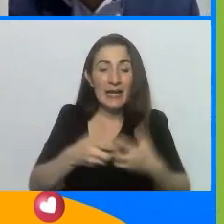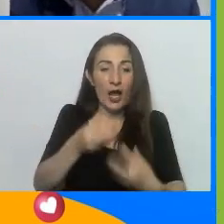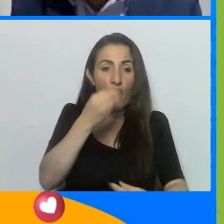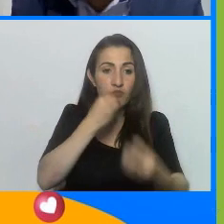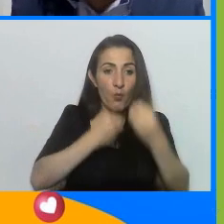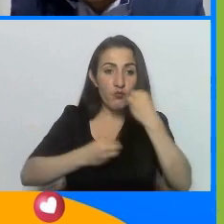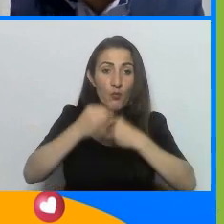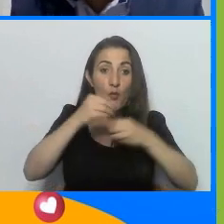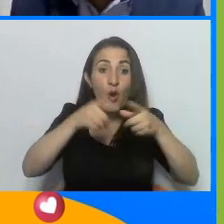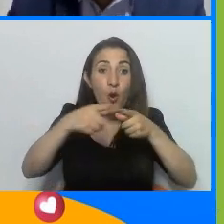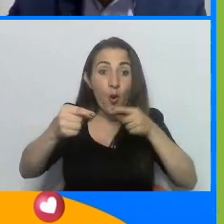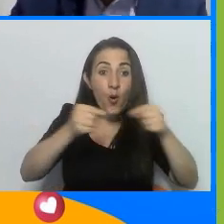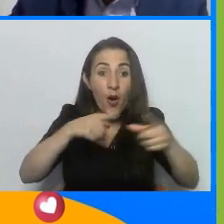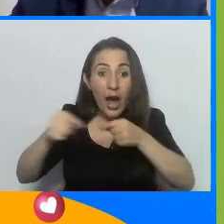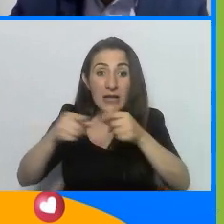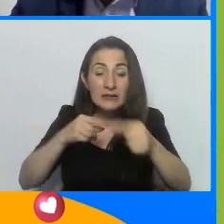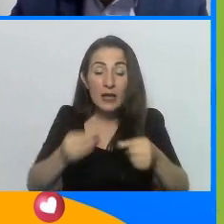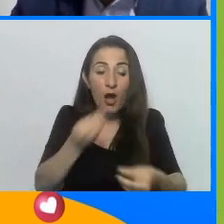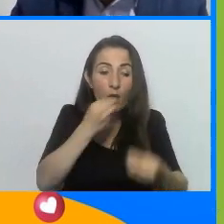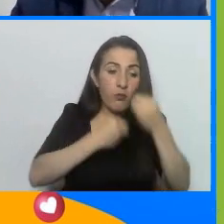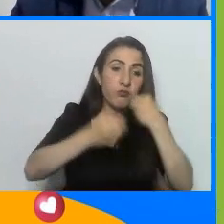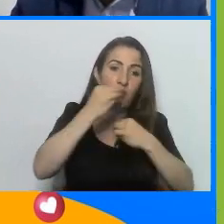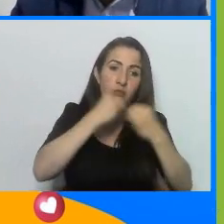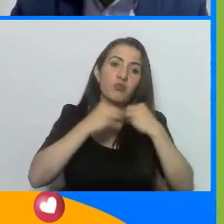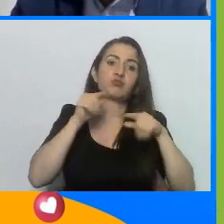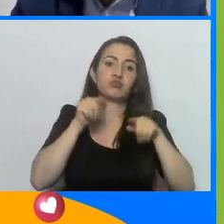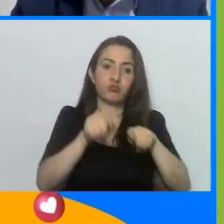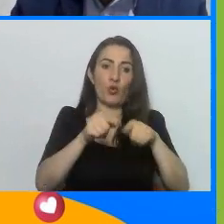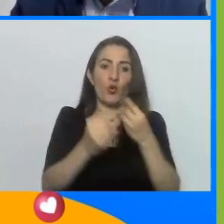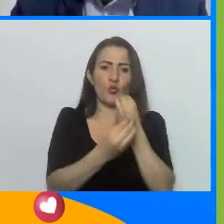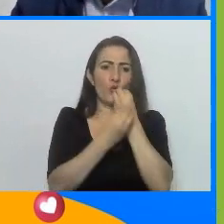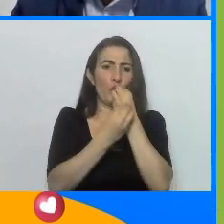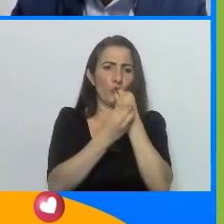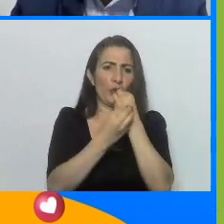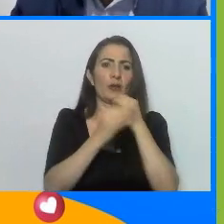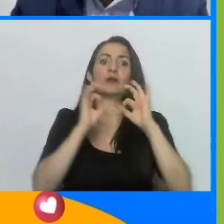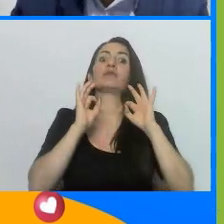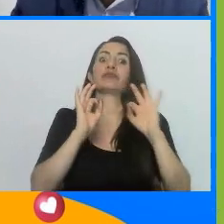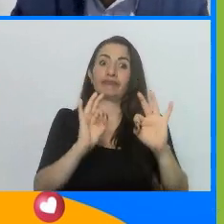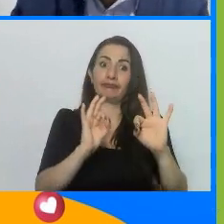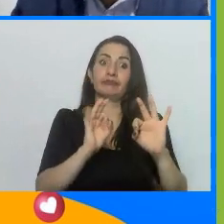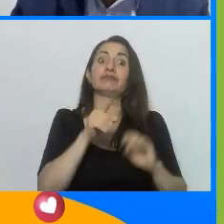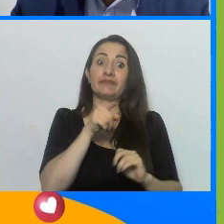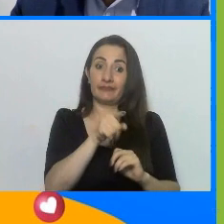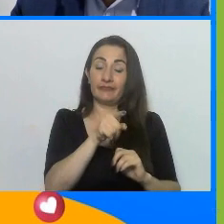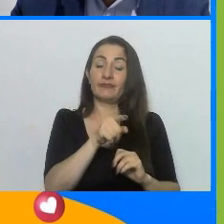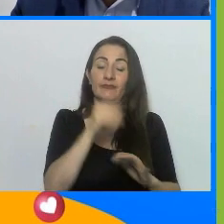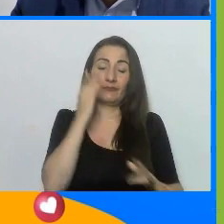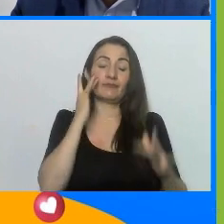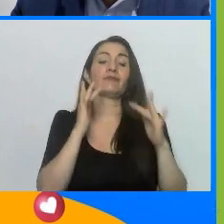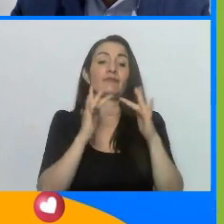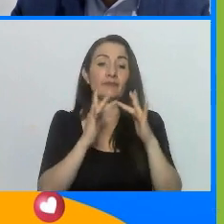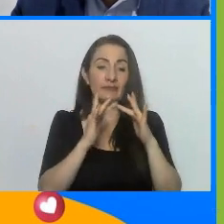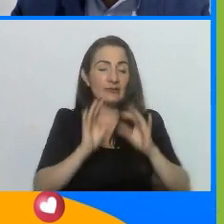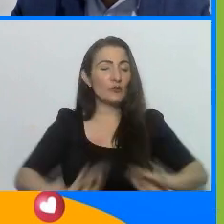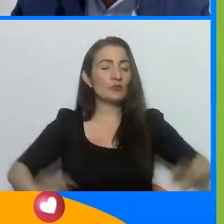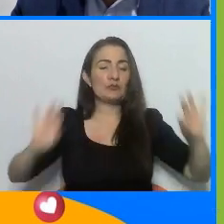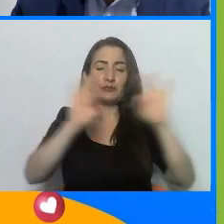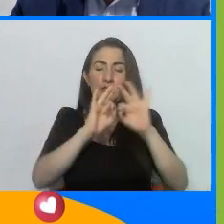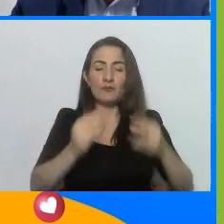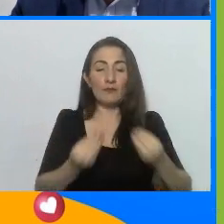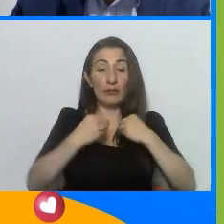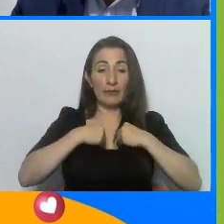esas hojas, en esos tallitos, van inmersos estos nutrientes. Entonces, y esos nutrientes son fundamentales para